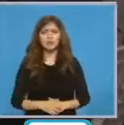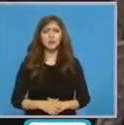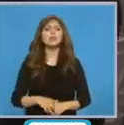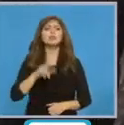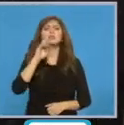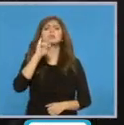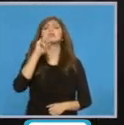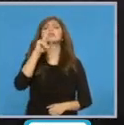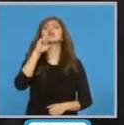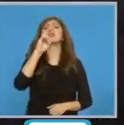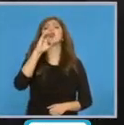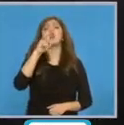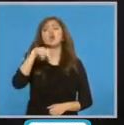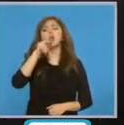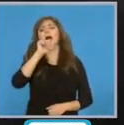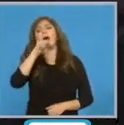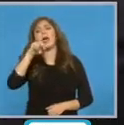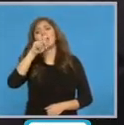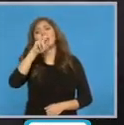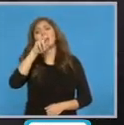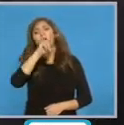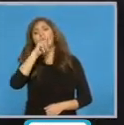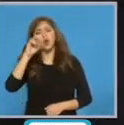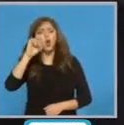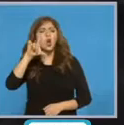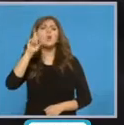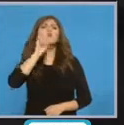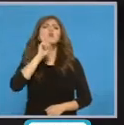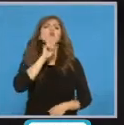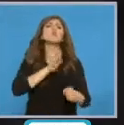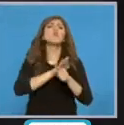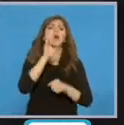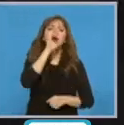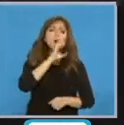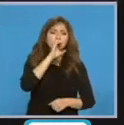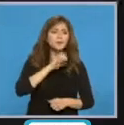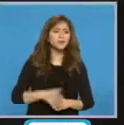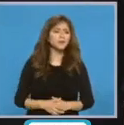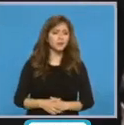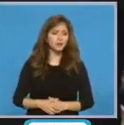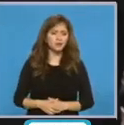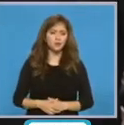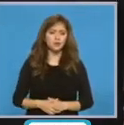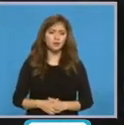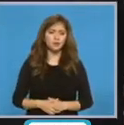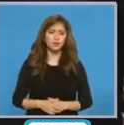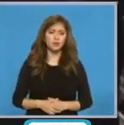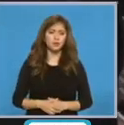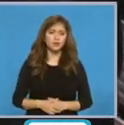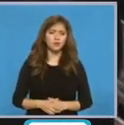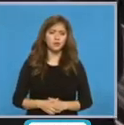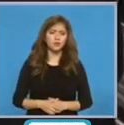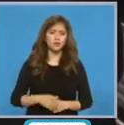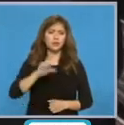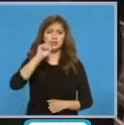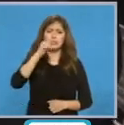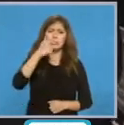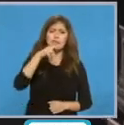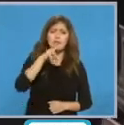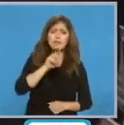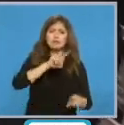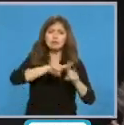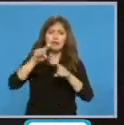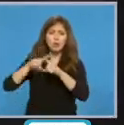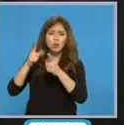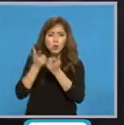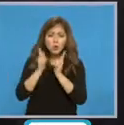and roll. ¿Cuál era su cantante femenina favorita? Los Sinners, todos esos tipos.